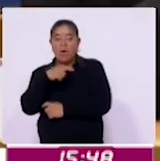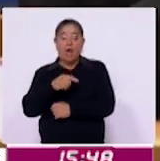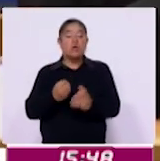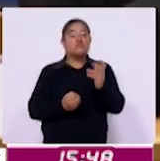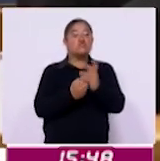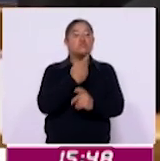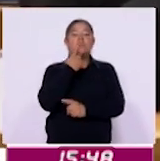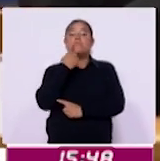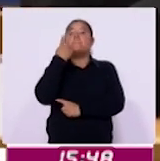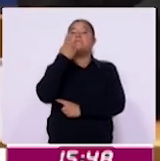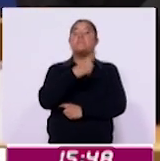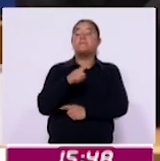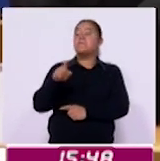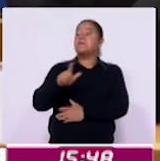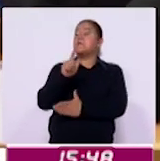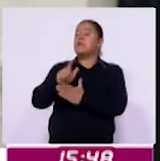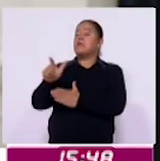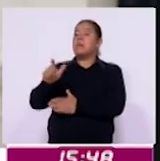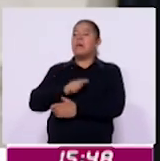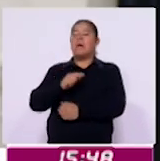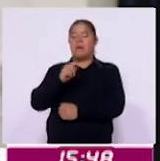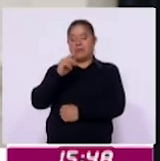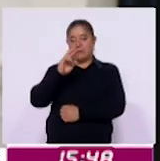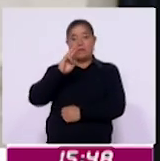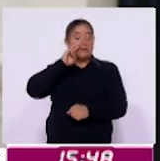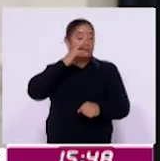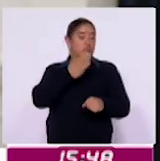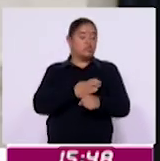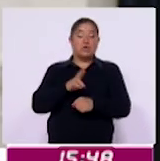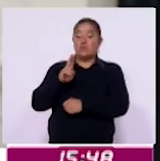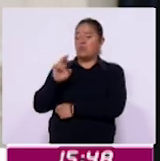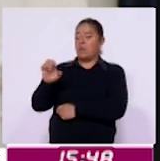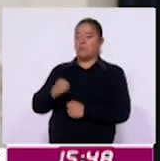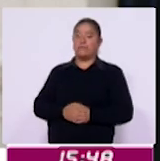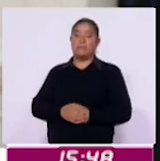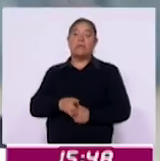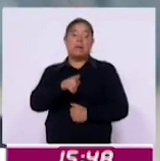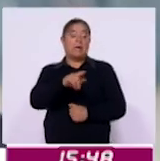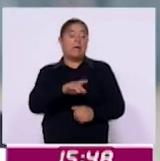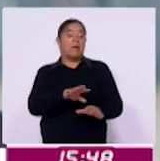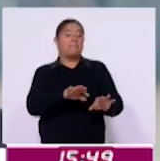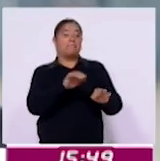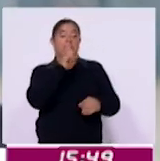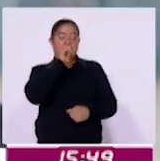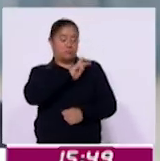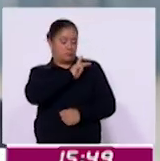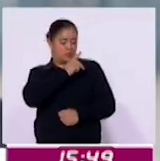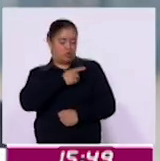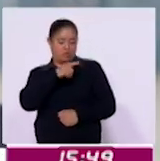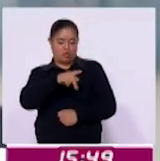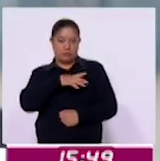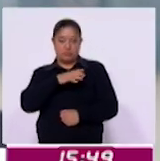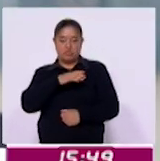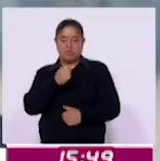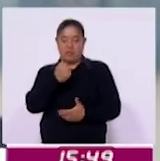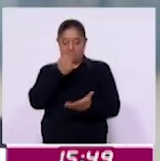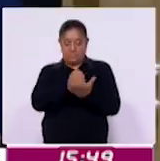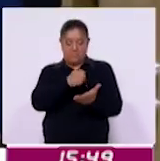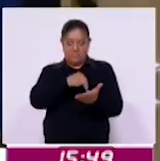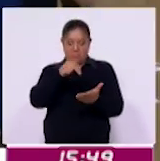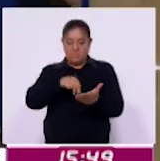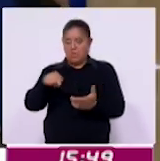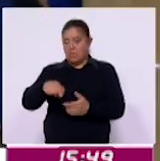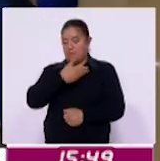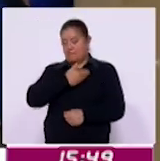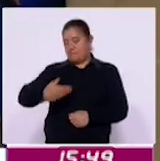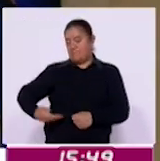Leyen al frente de la Comisión Europea. El pacto también pone al portugués Antonio Costa en la presidencia del Consejo Europeo y a